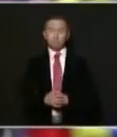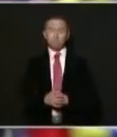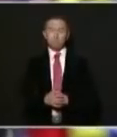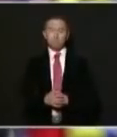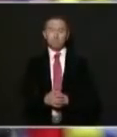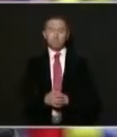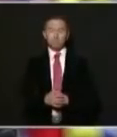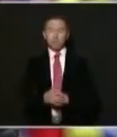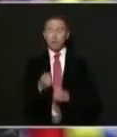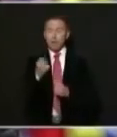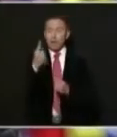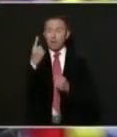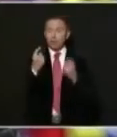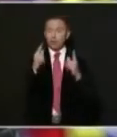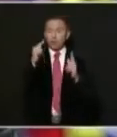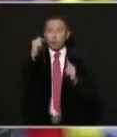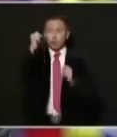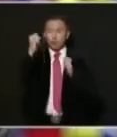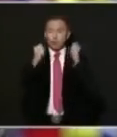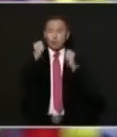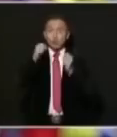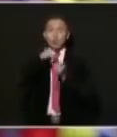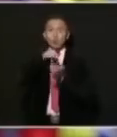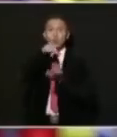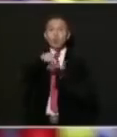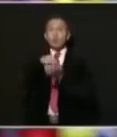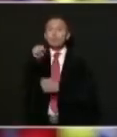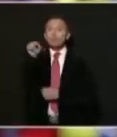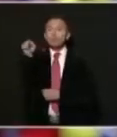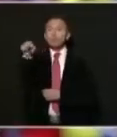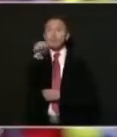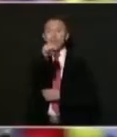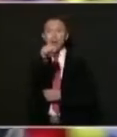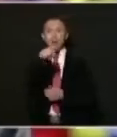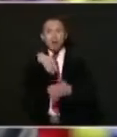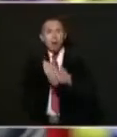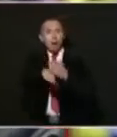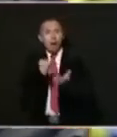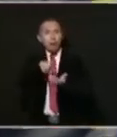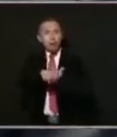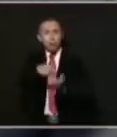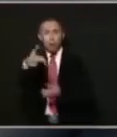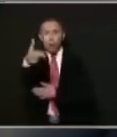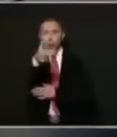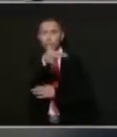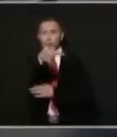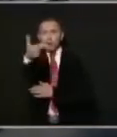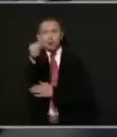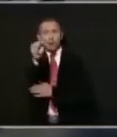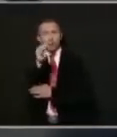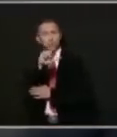lugares turísticos con hoteles de 5 estrellas,